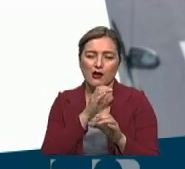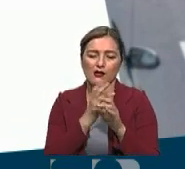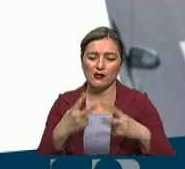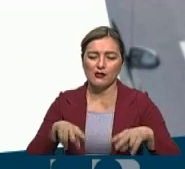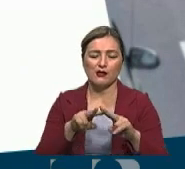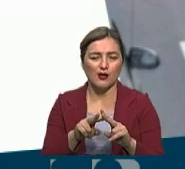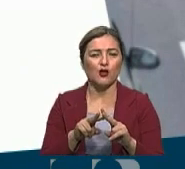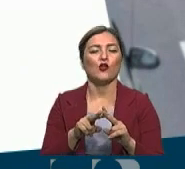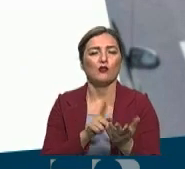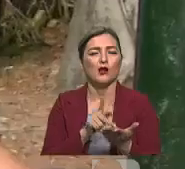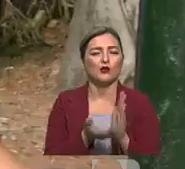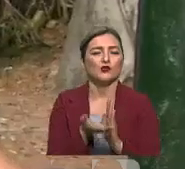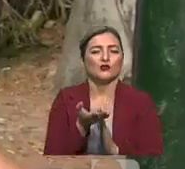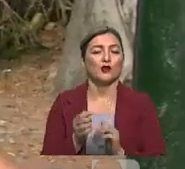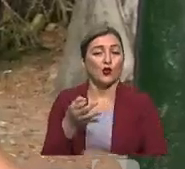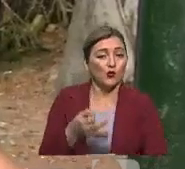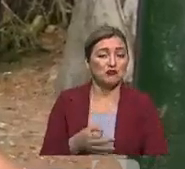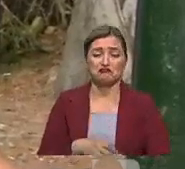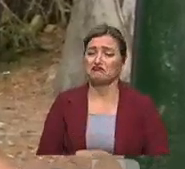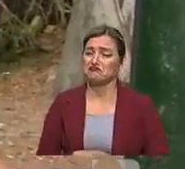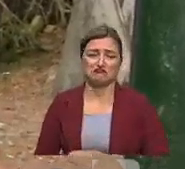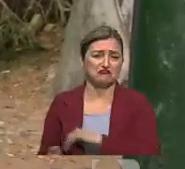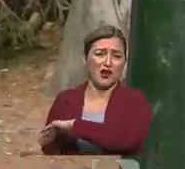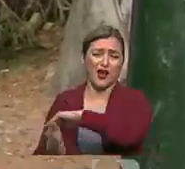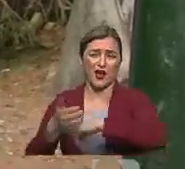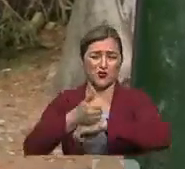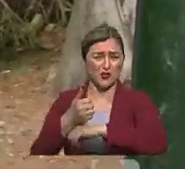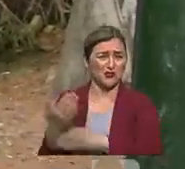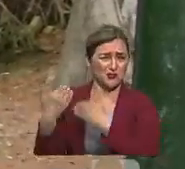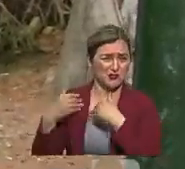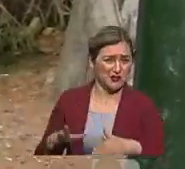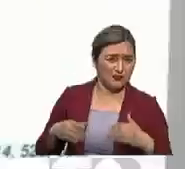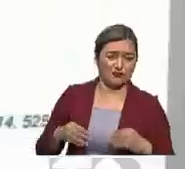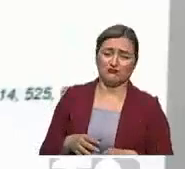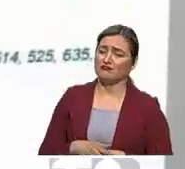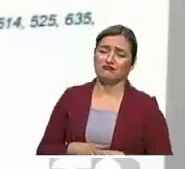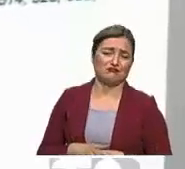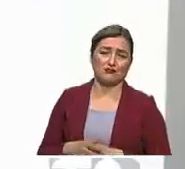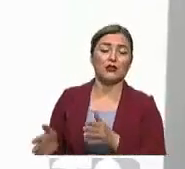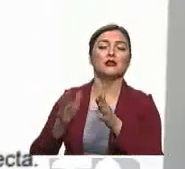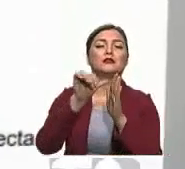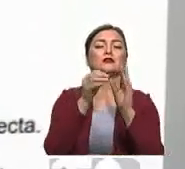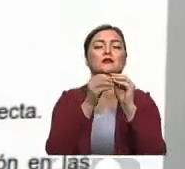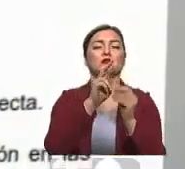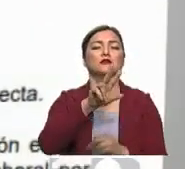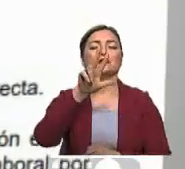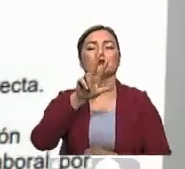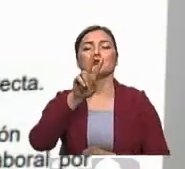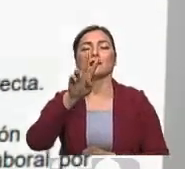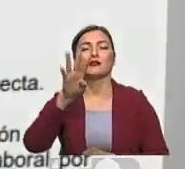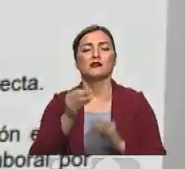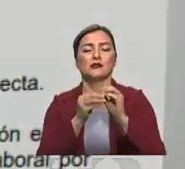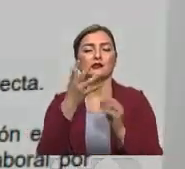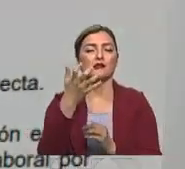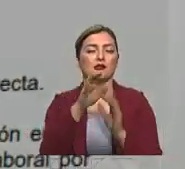Esto tampoco se ha cumplido. La autoridad de aquí no quiere asumir la responsabilidad que tiene. El artículo 326, numeral 15